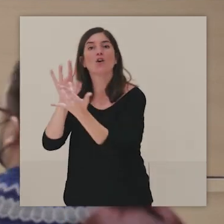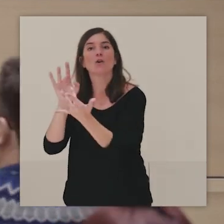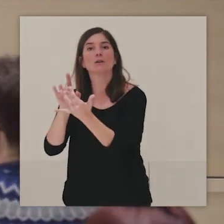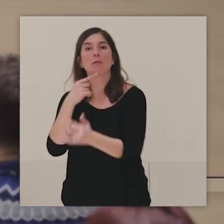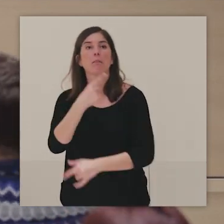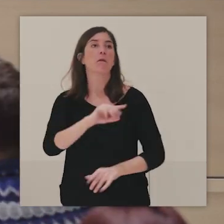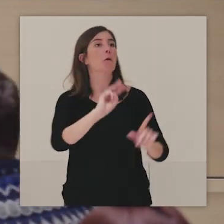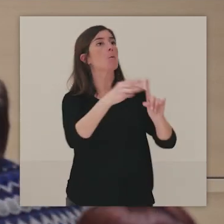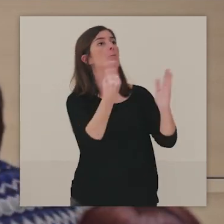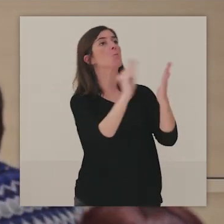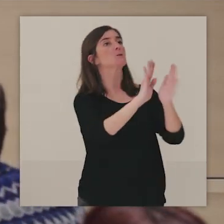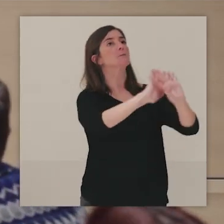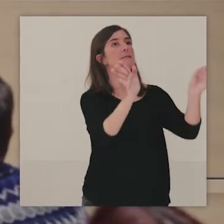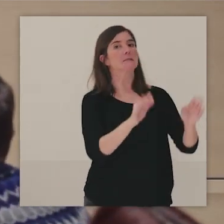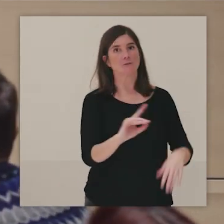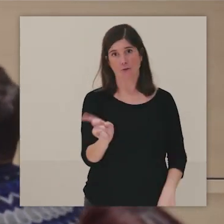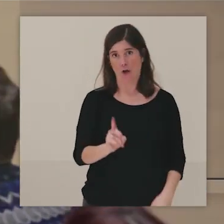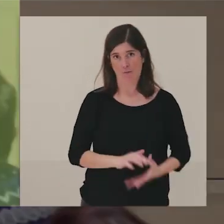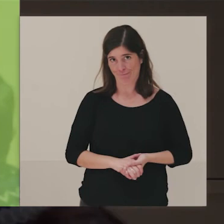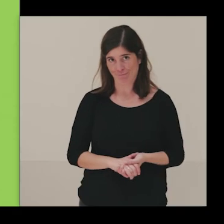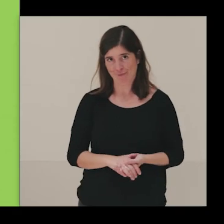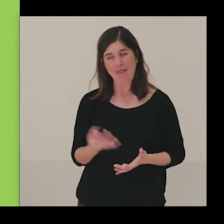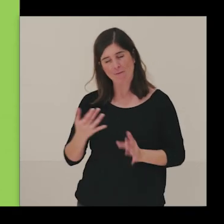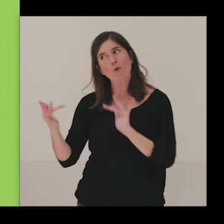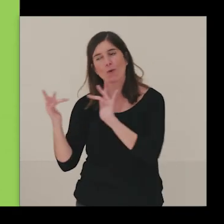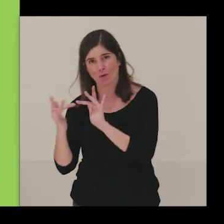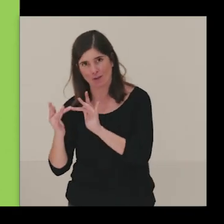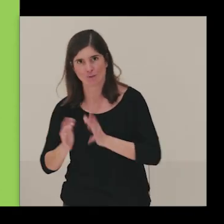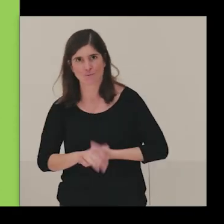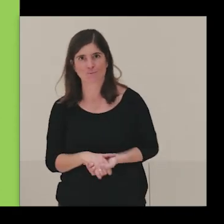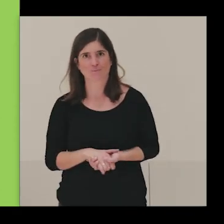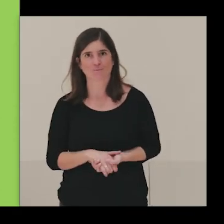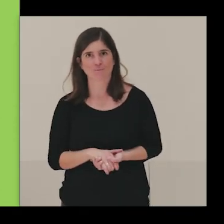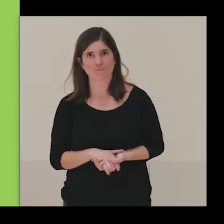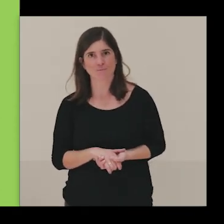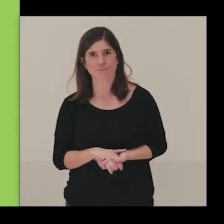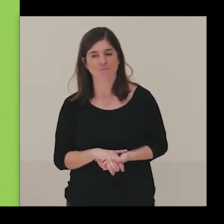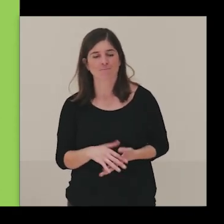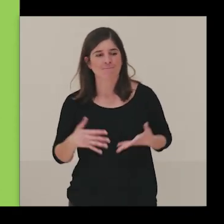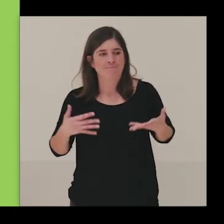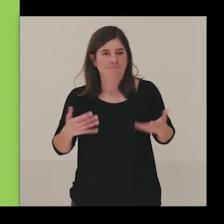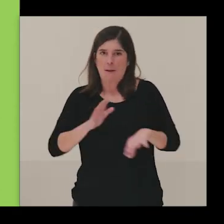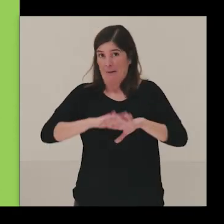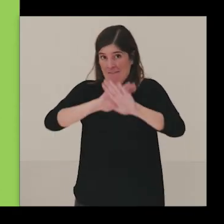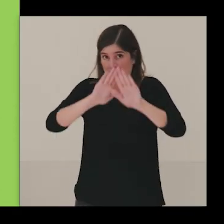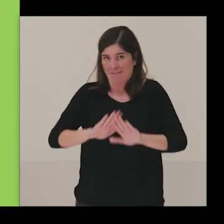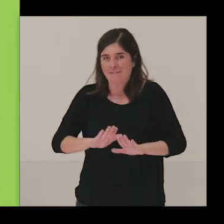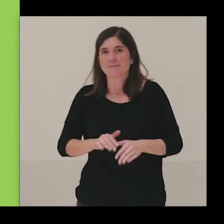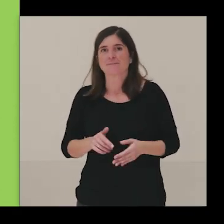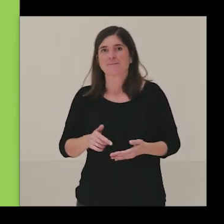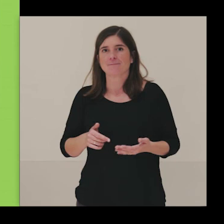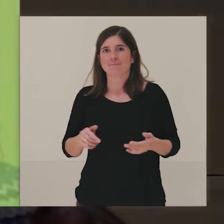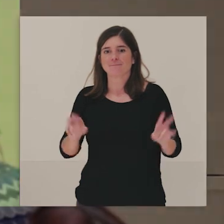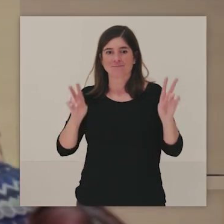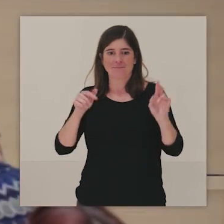público objetivo para conseguir el alcance. Concluyo. Espero que en esta visita tan